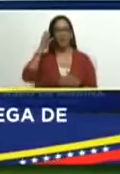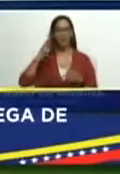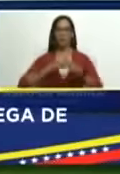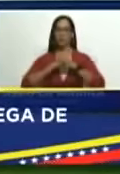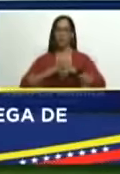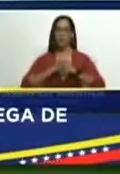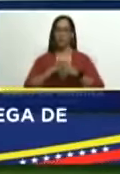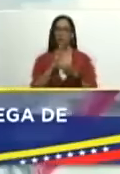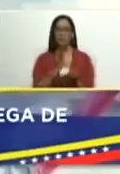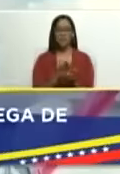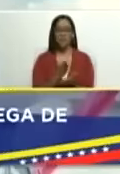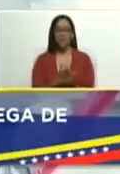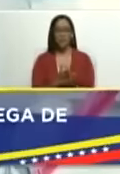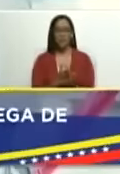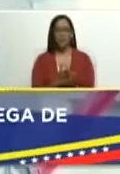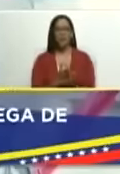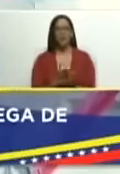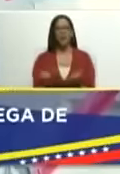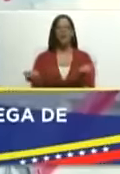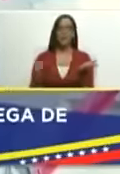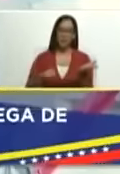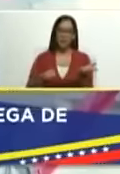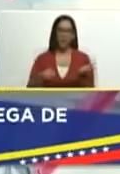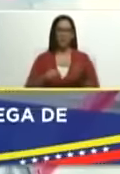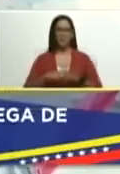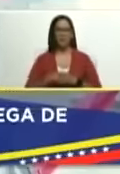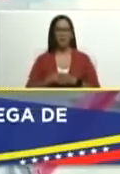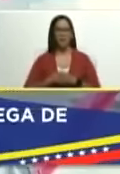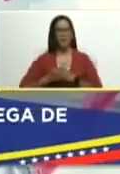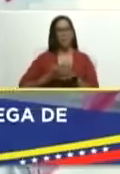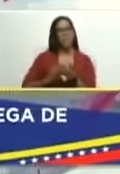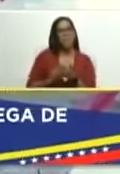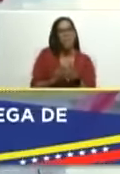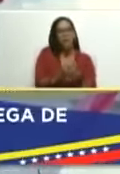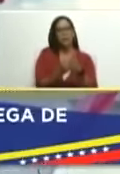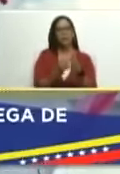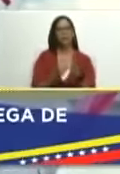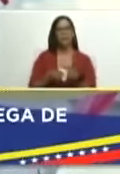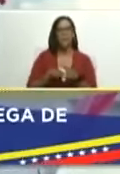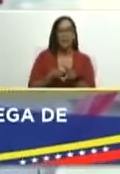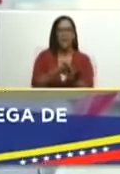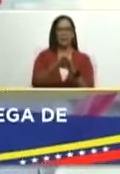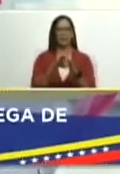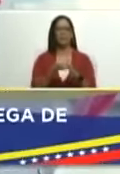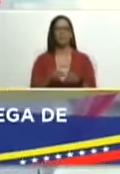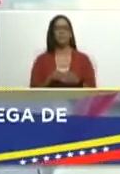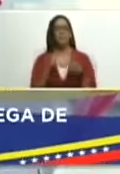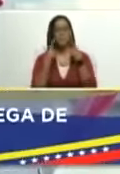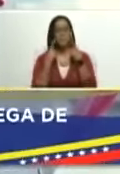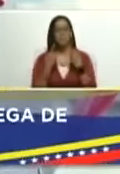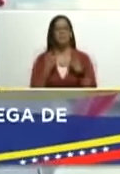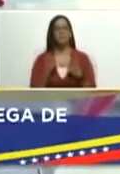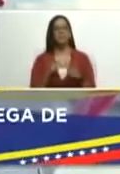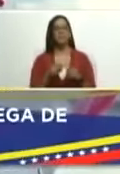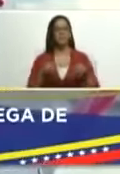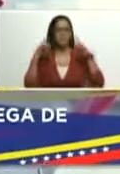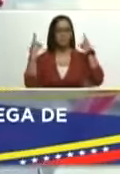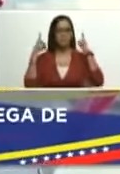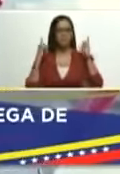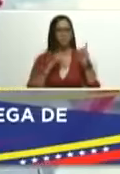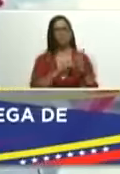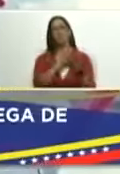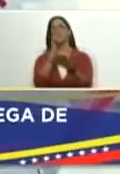Y siempre con el mazo dando, empujando, para adelante, para adelante. Miren, vámonos de La Guaira directo